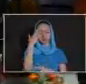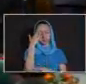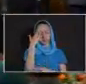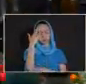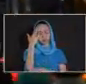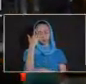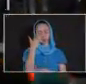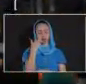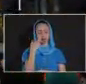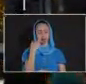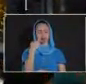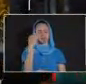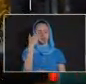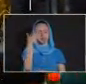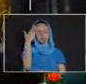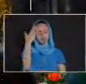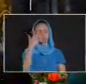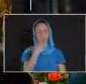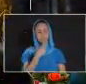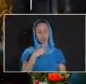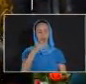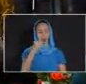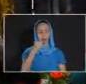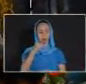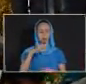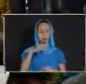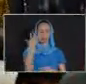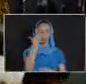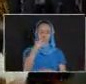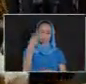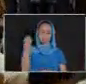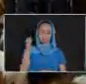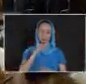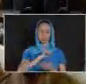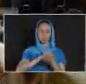Padre, gracias, Hijo, gracias, Espíritu Santo.